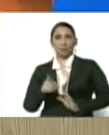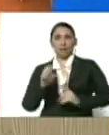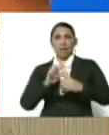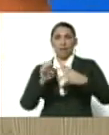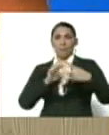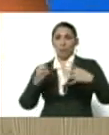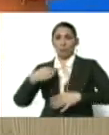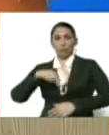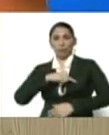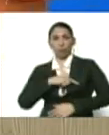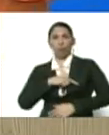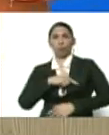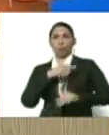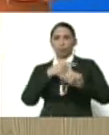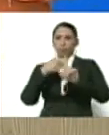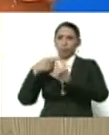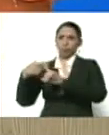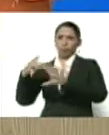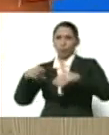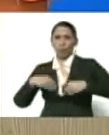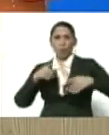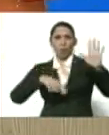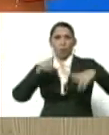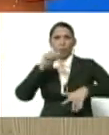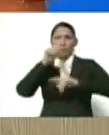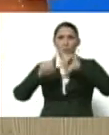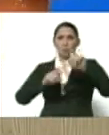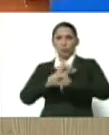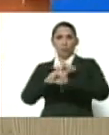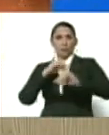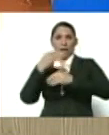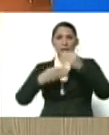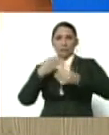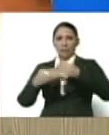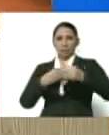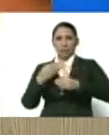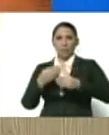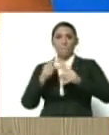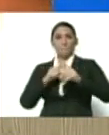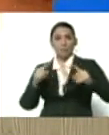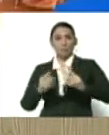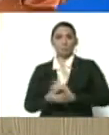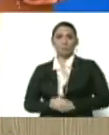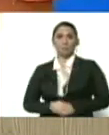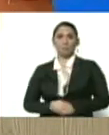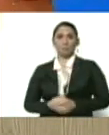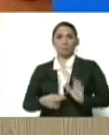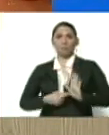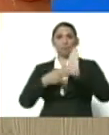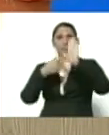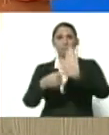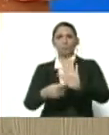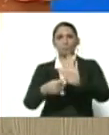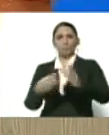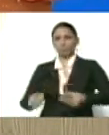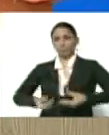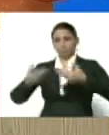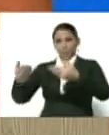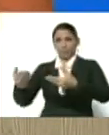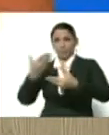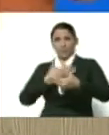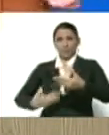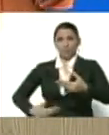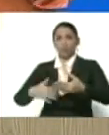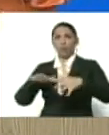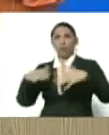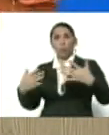que nosotros estamos tomando de las 11 preguntas que allí se están realizando para presentar al presidente, tal como dije el